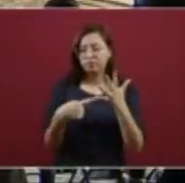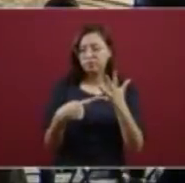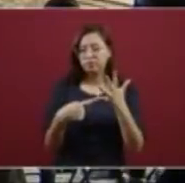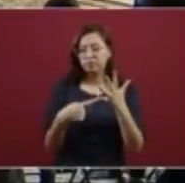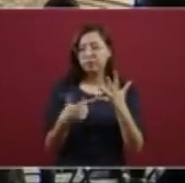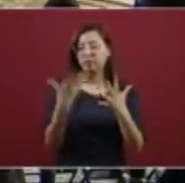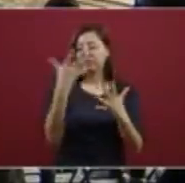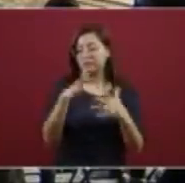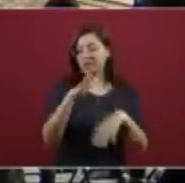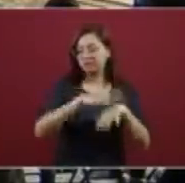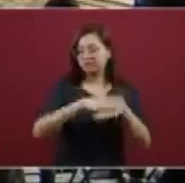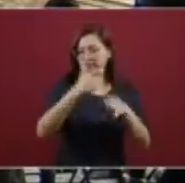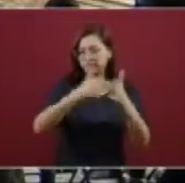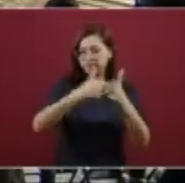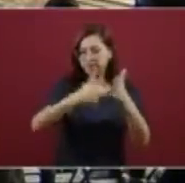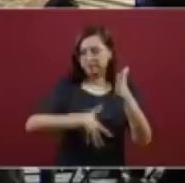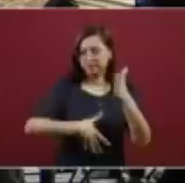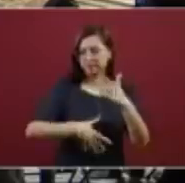las 10 más económicas.